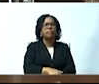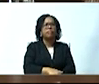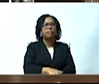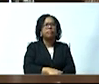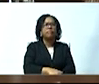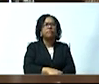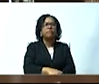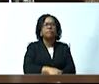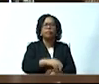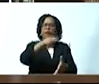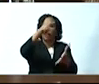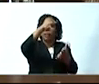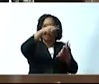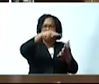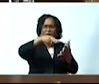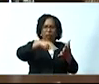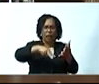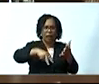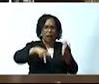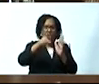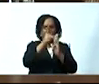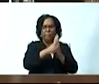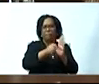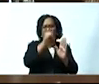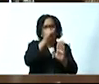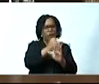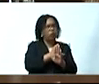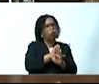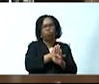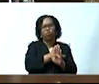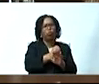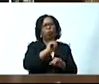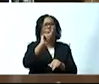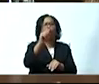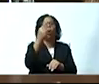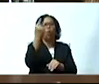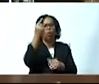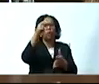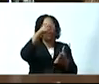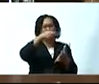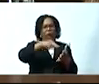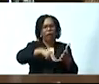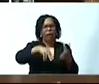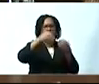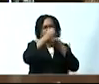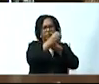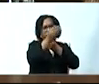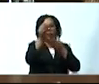Que sea liberado de lectura el proyecto para que escuchemos el informe que rinde la comisión. A votación.